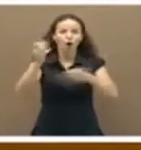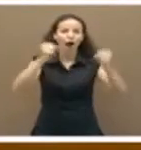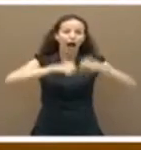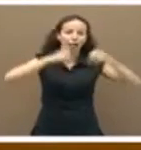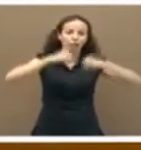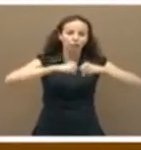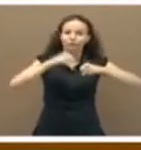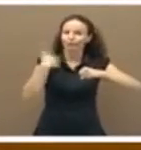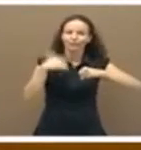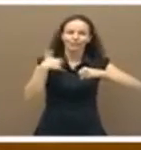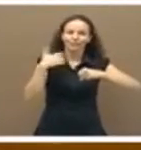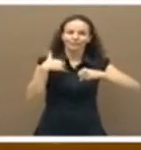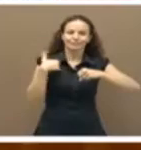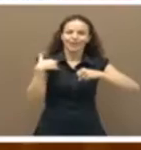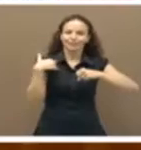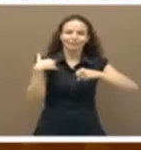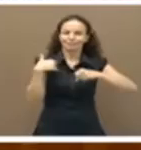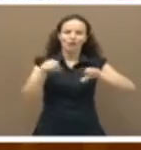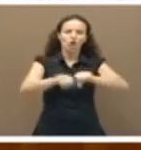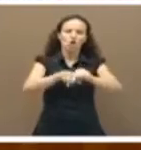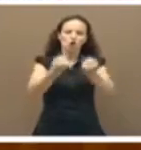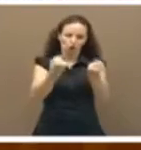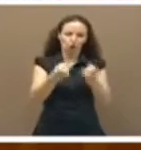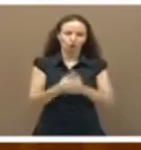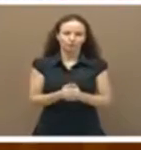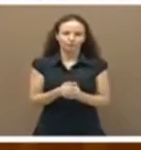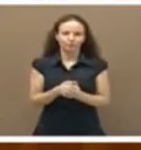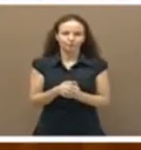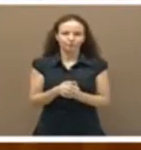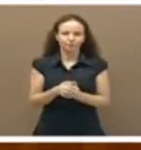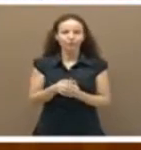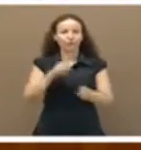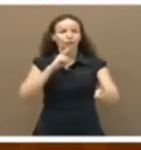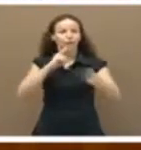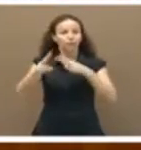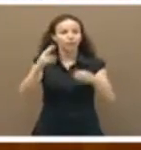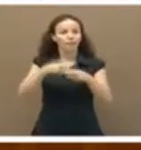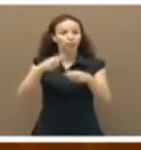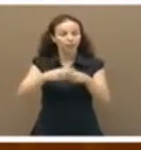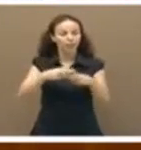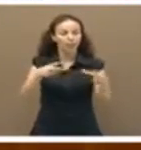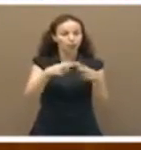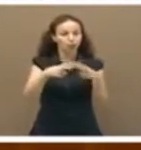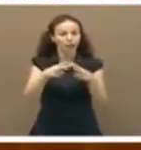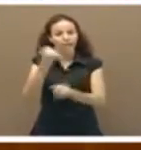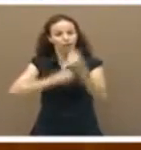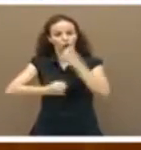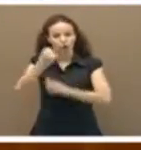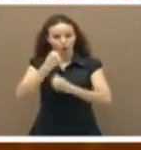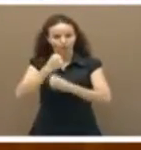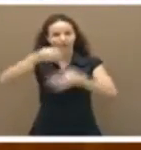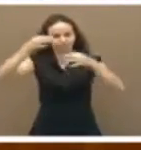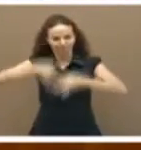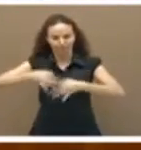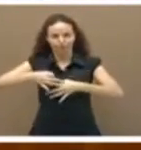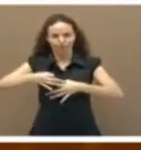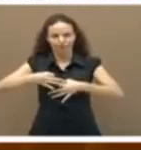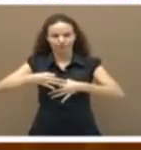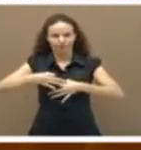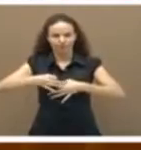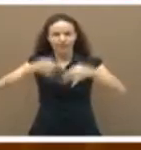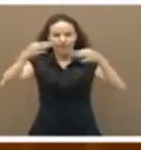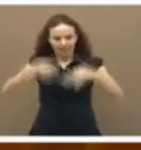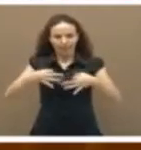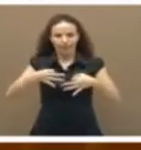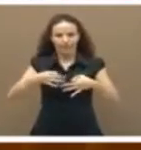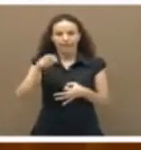se torció a mitad del camino. Pero hay una respuesta política, social y económica, y debe tener un punto de partida, que